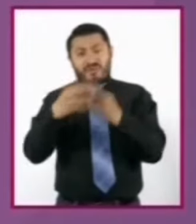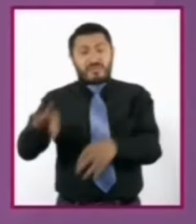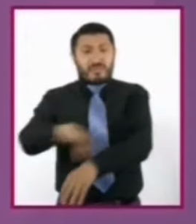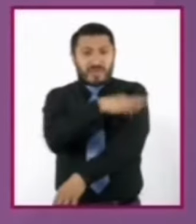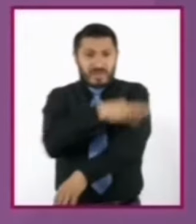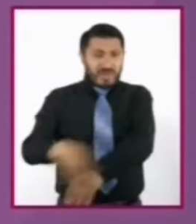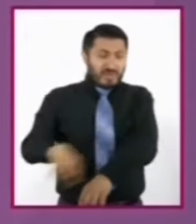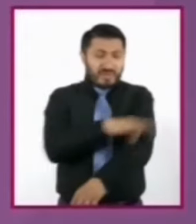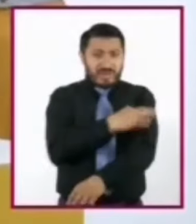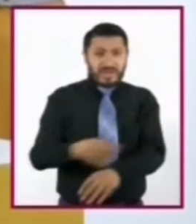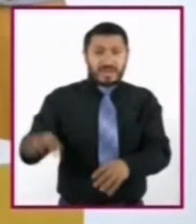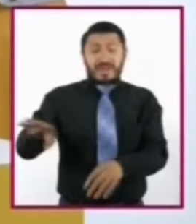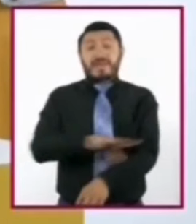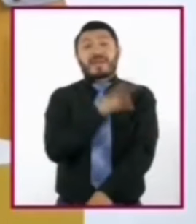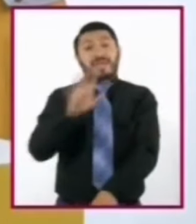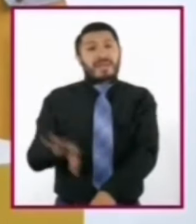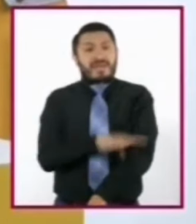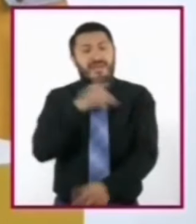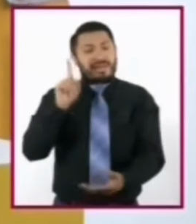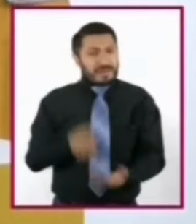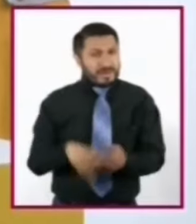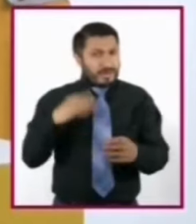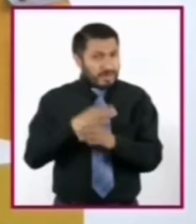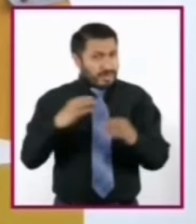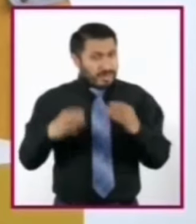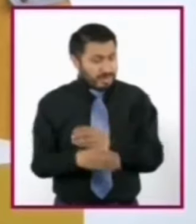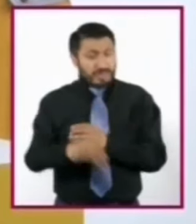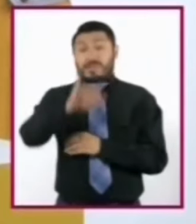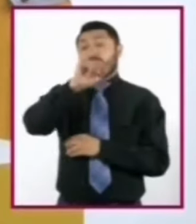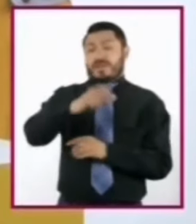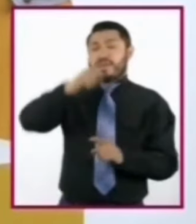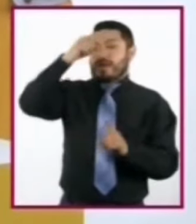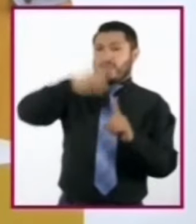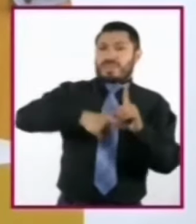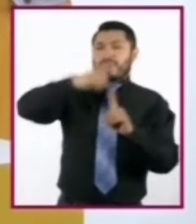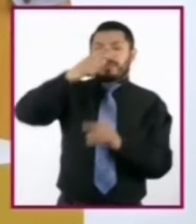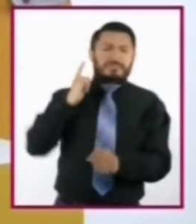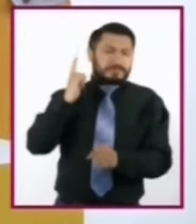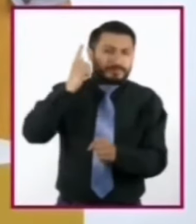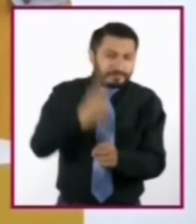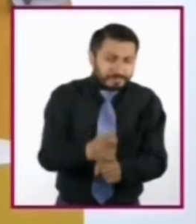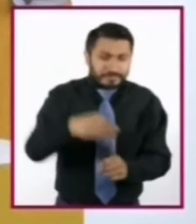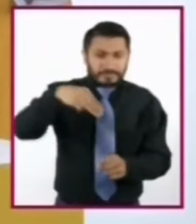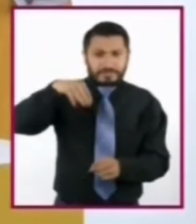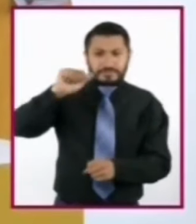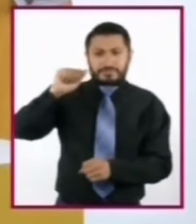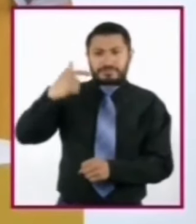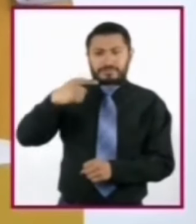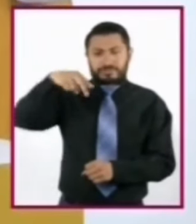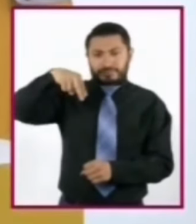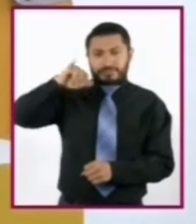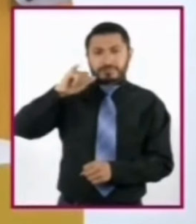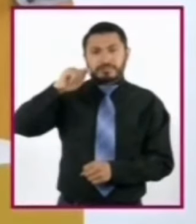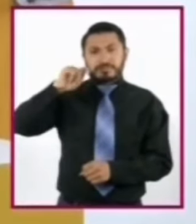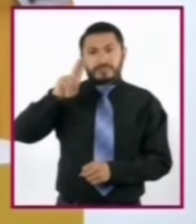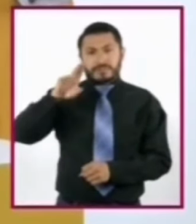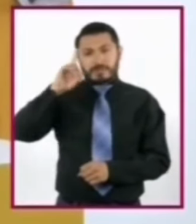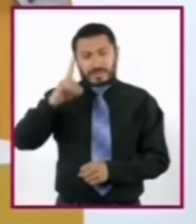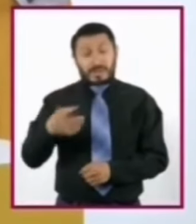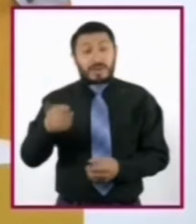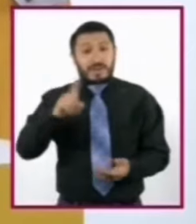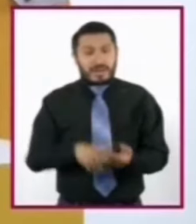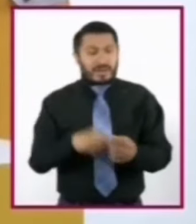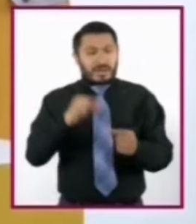Sí, así es. La temperatura nos dice la magnitud de la energía cinética promedio que poseen